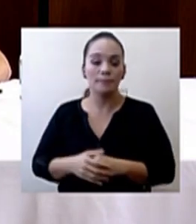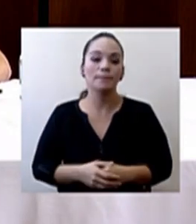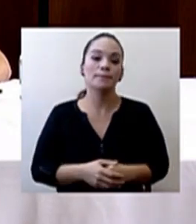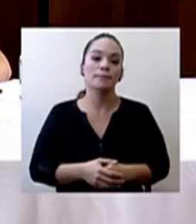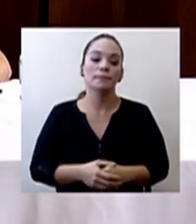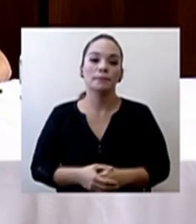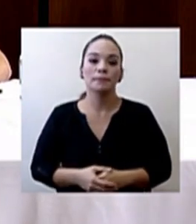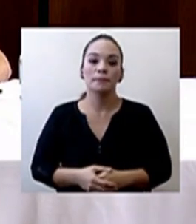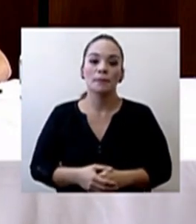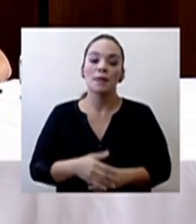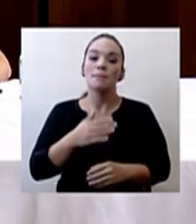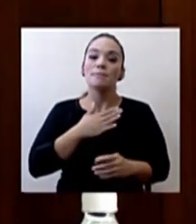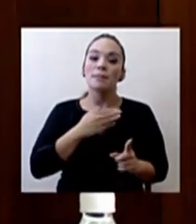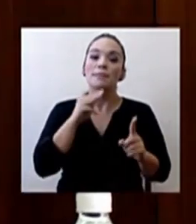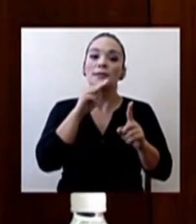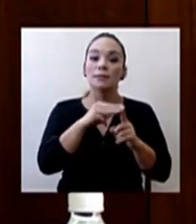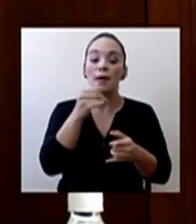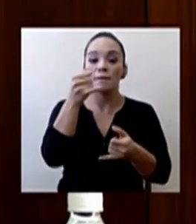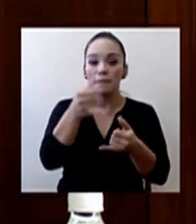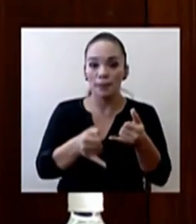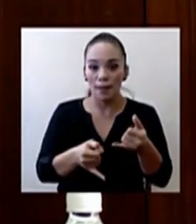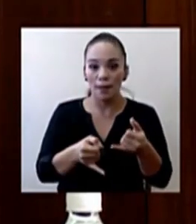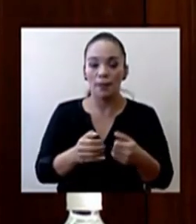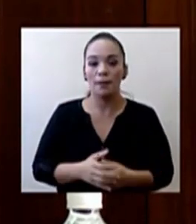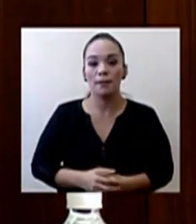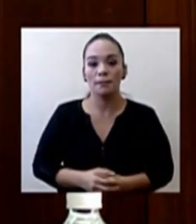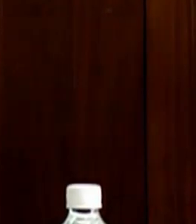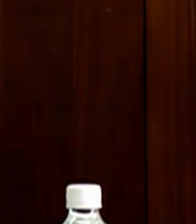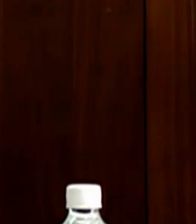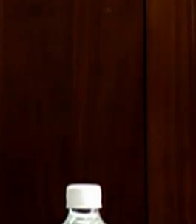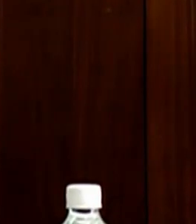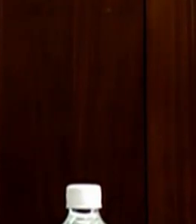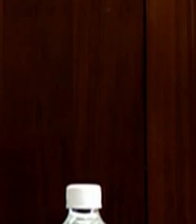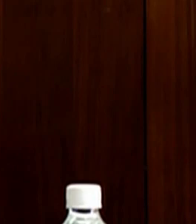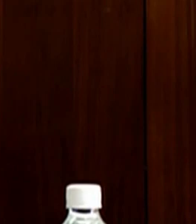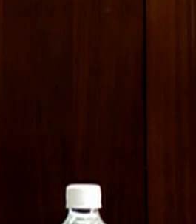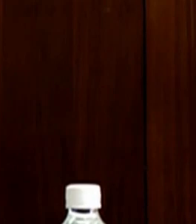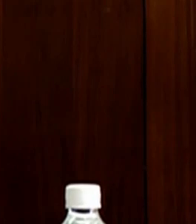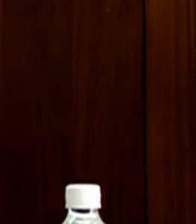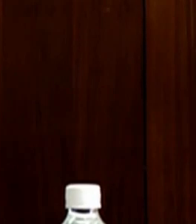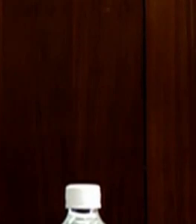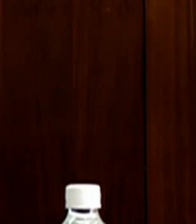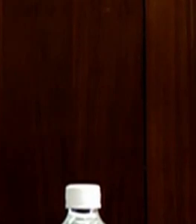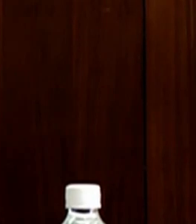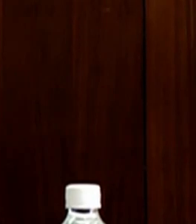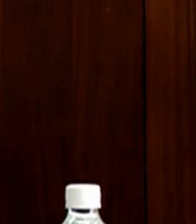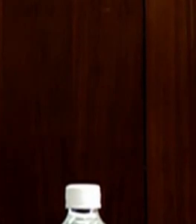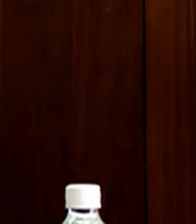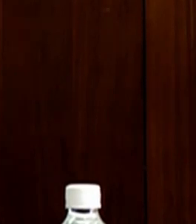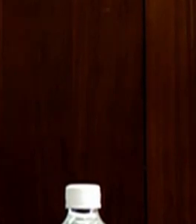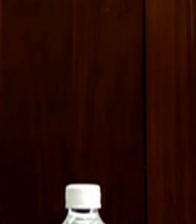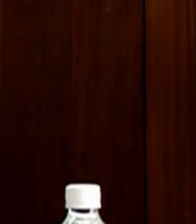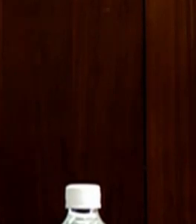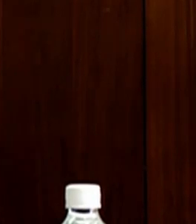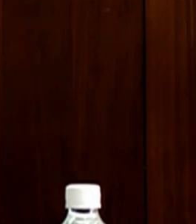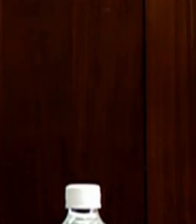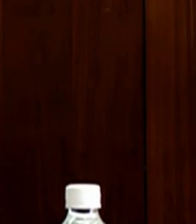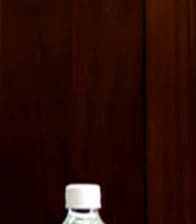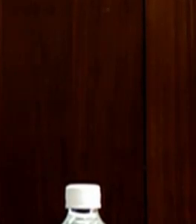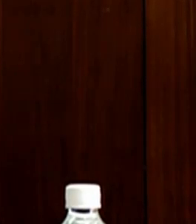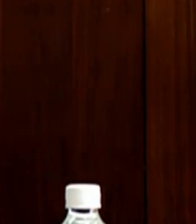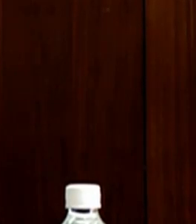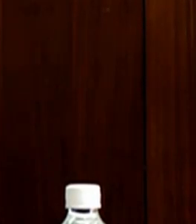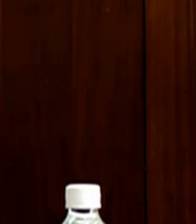Mi mensaje final es repetitivo. Quédese en casa. Nosotros somos